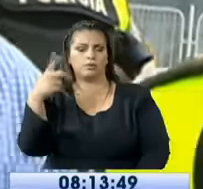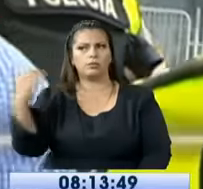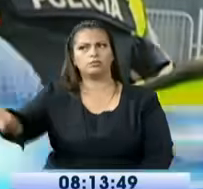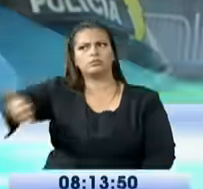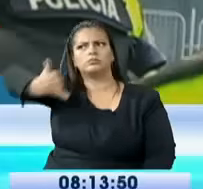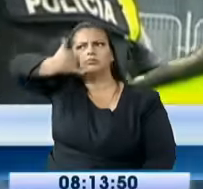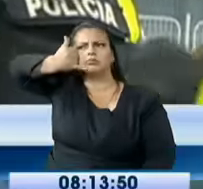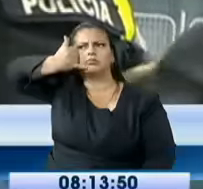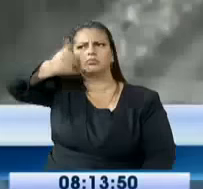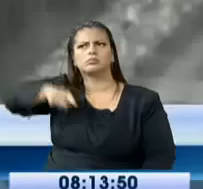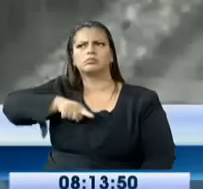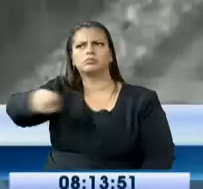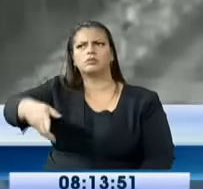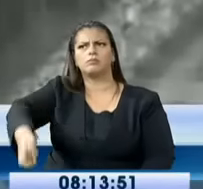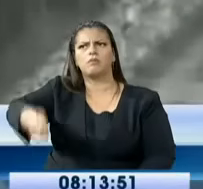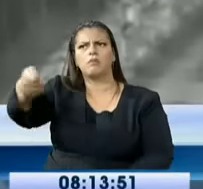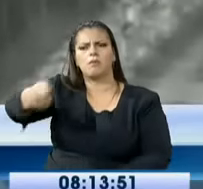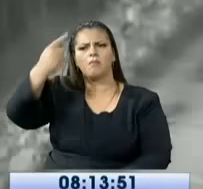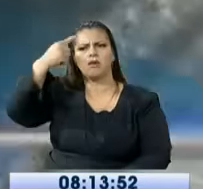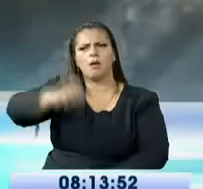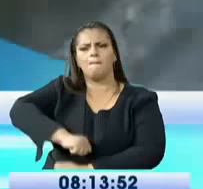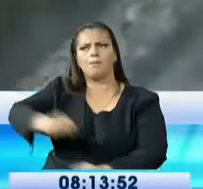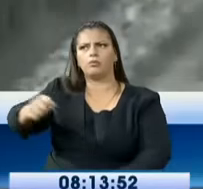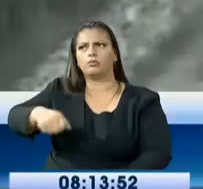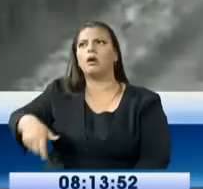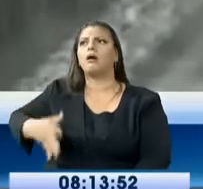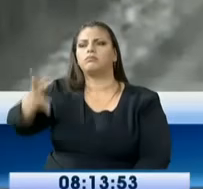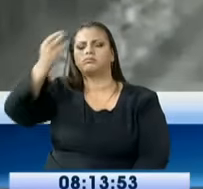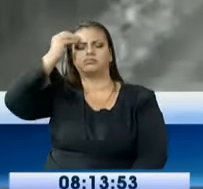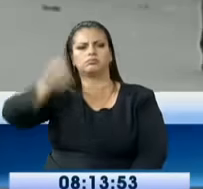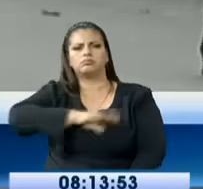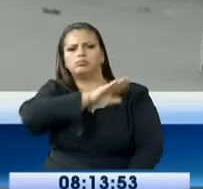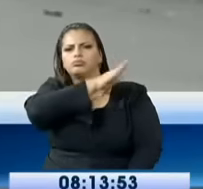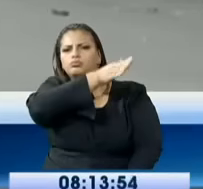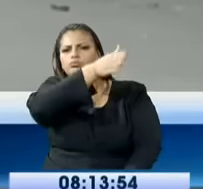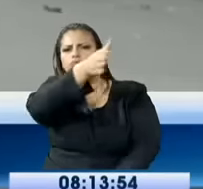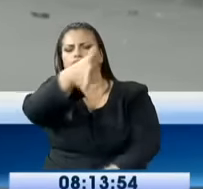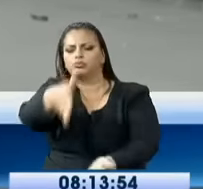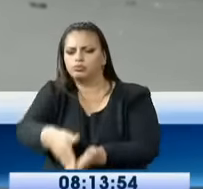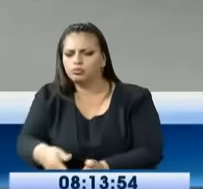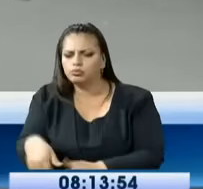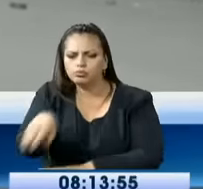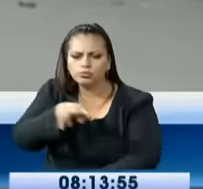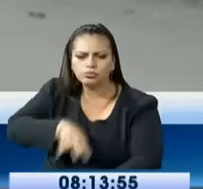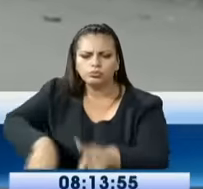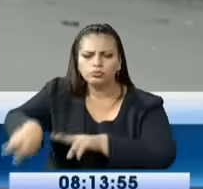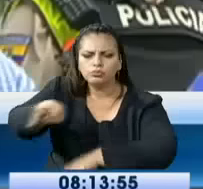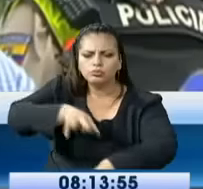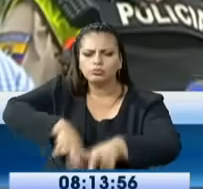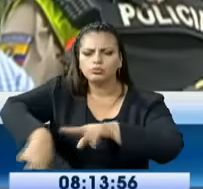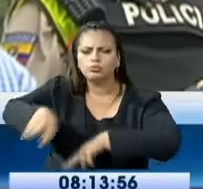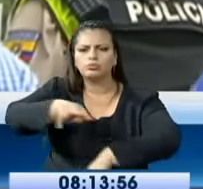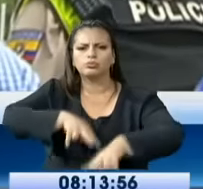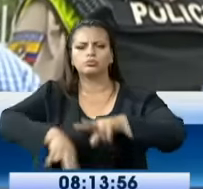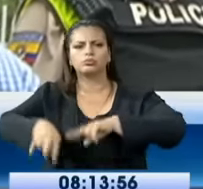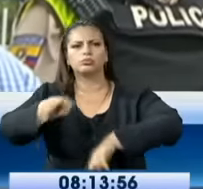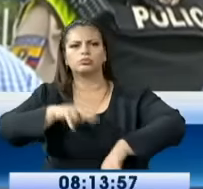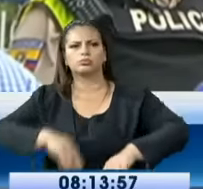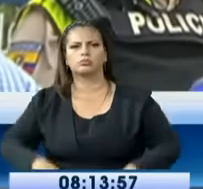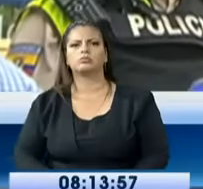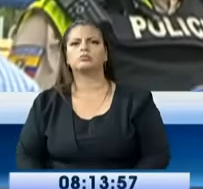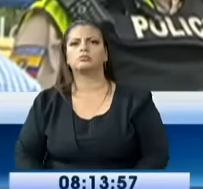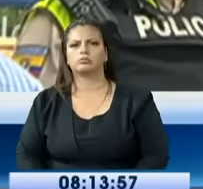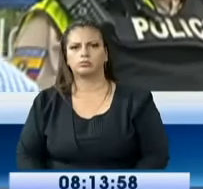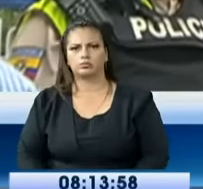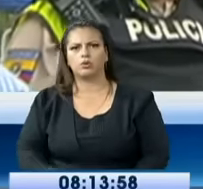maleta abandonada aquí en la avenida Carlos Julio. Entonces, por lo que la policía preventiva, personal de este distrito, acude al lugar con el